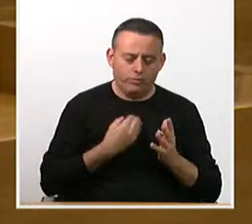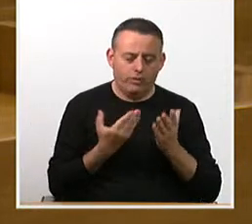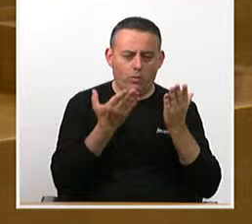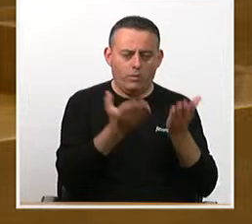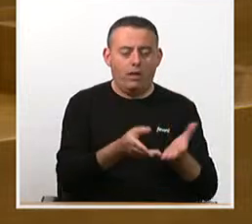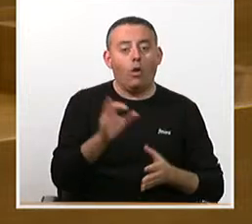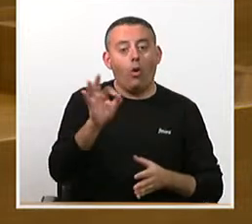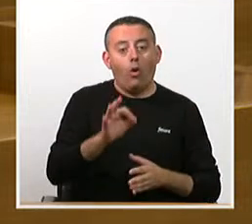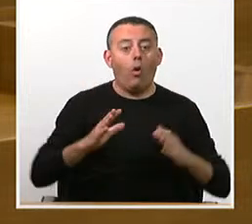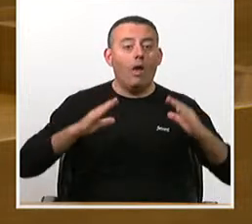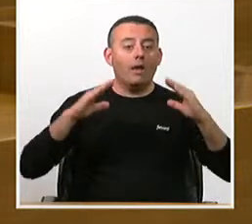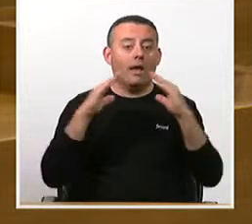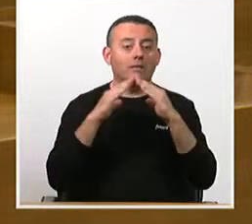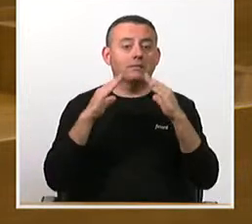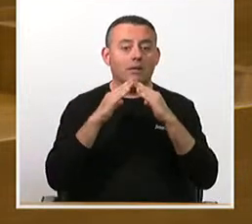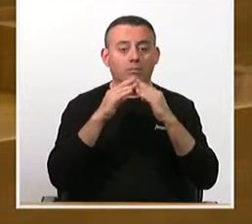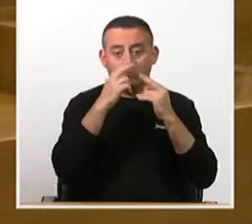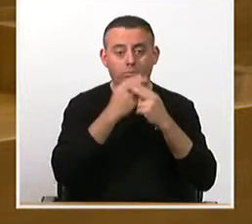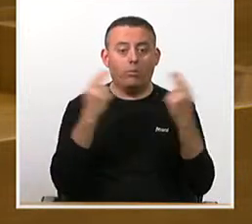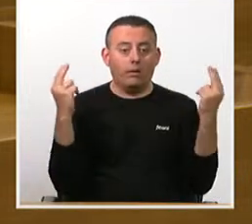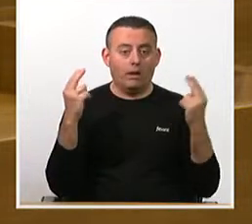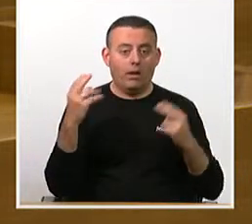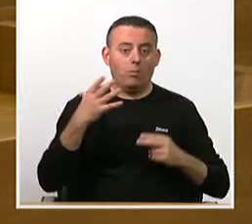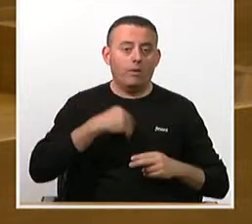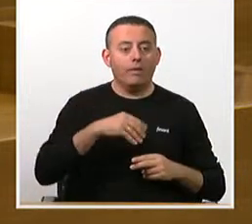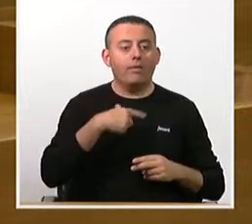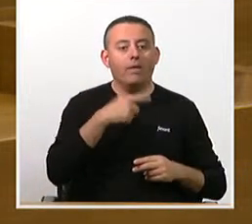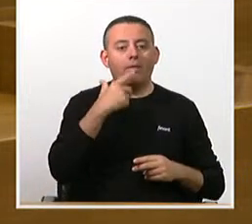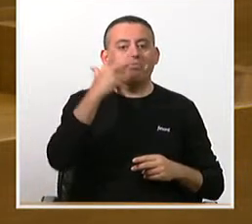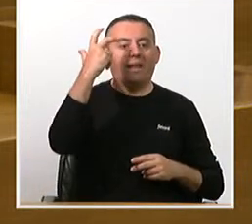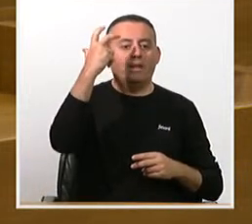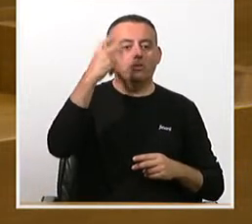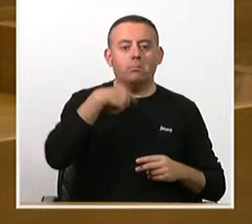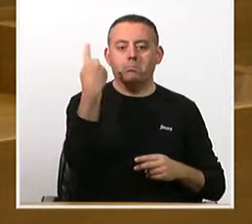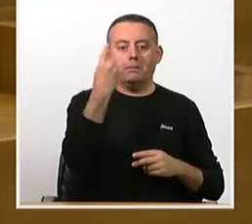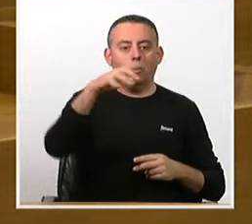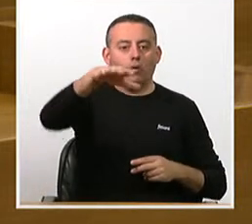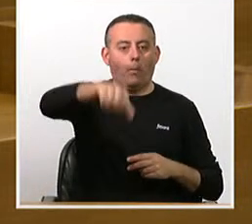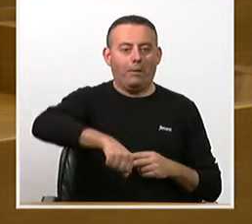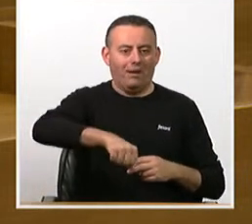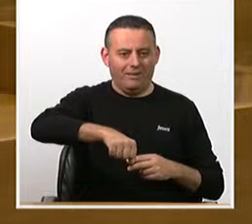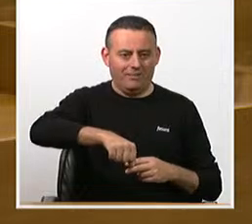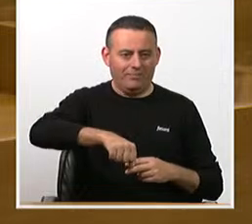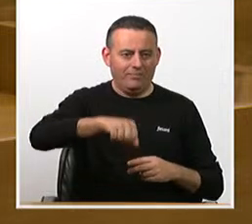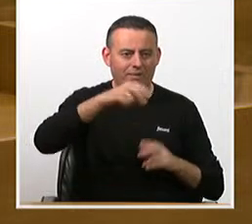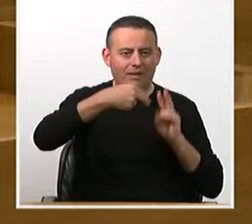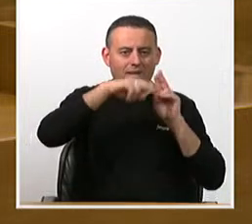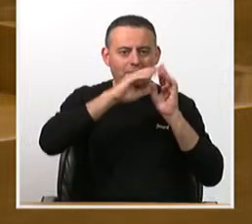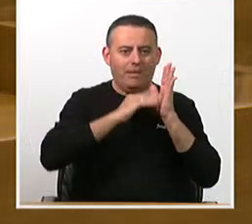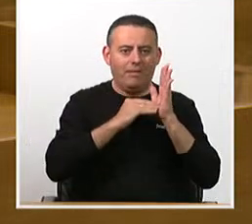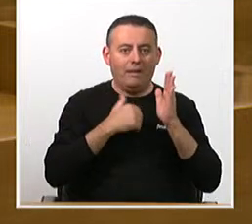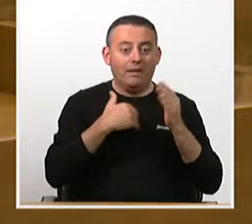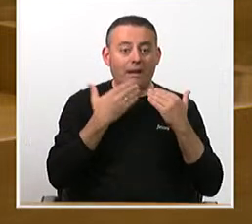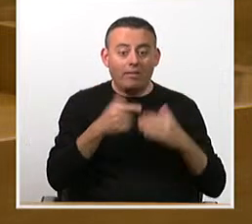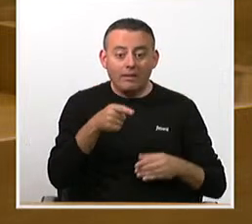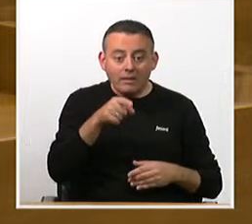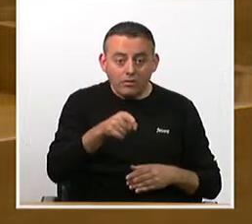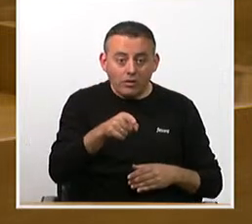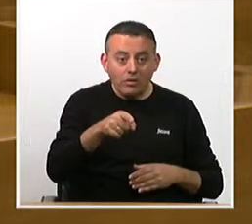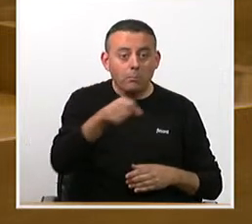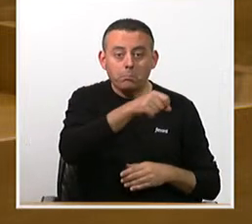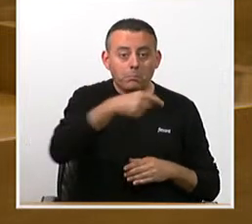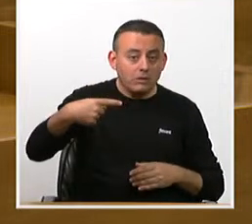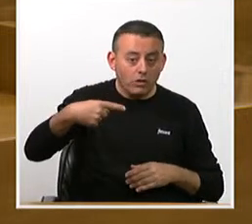tanteo y retracto a que hubiera un alojamiento inmediato yo creo que ustedes hoy no volverían a plantear